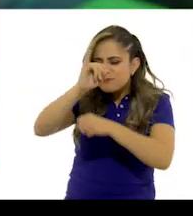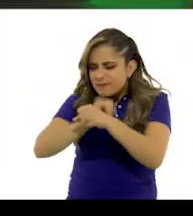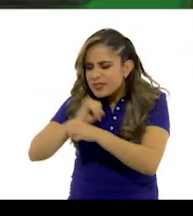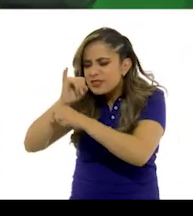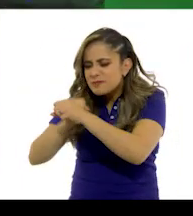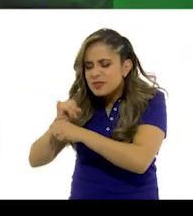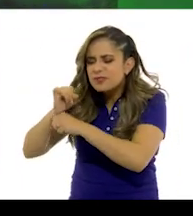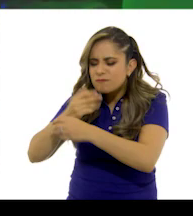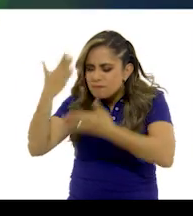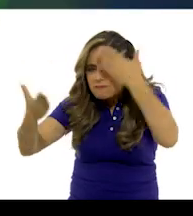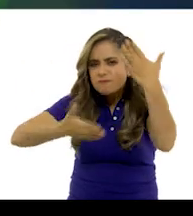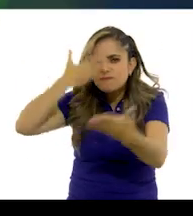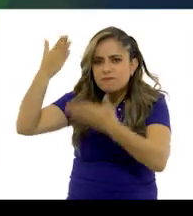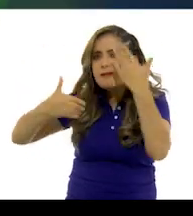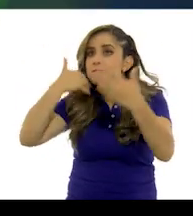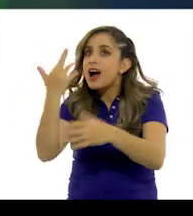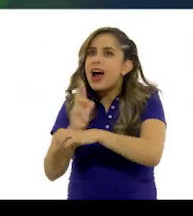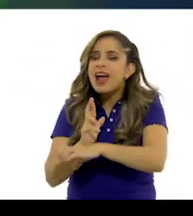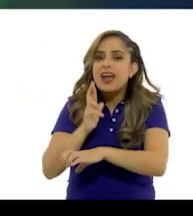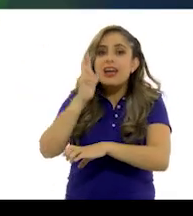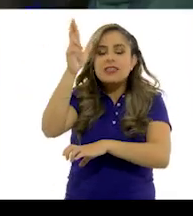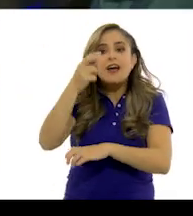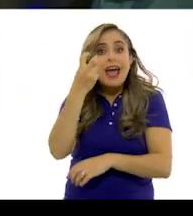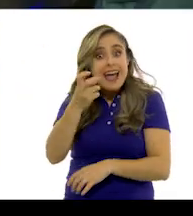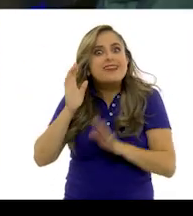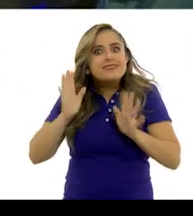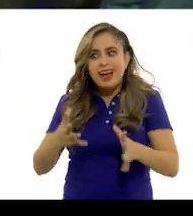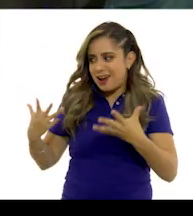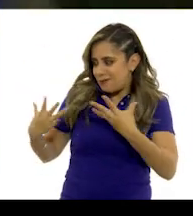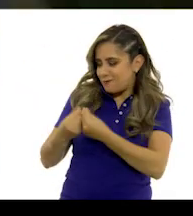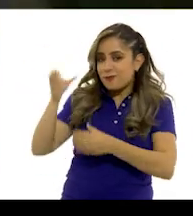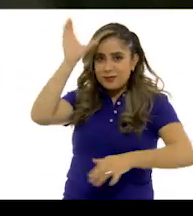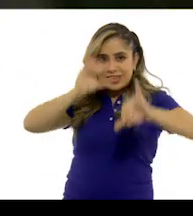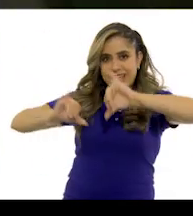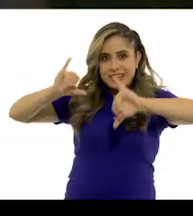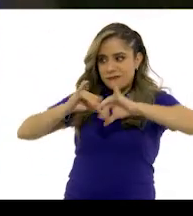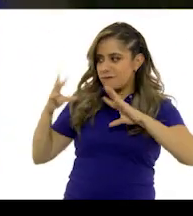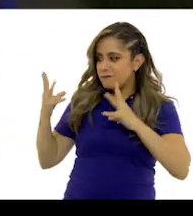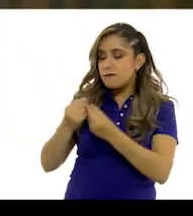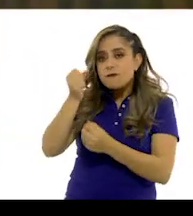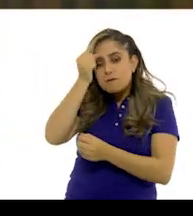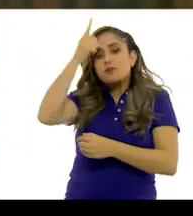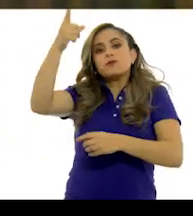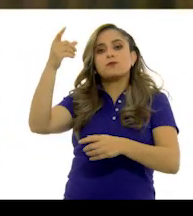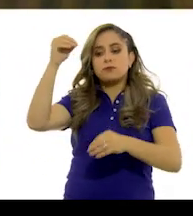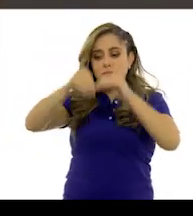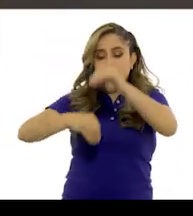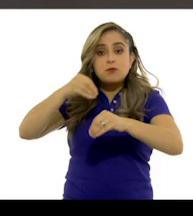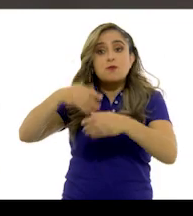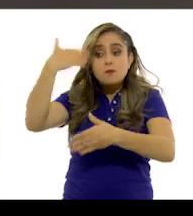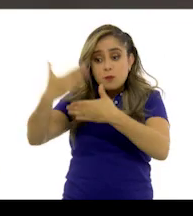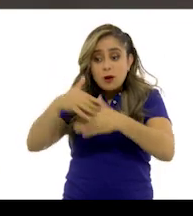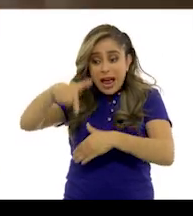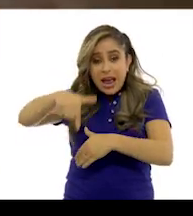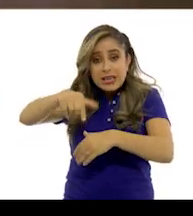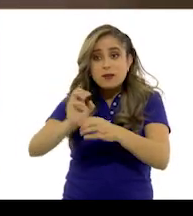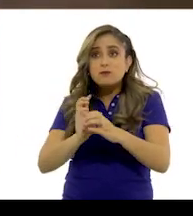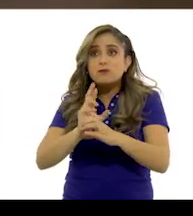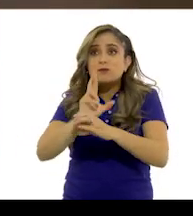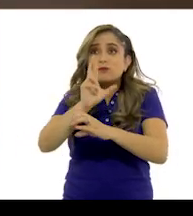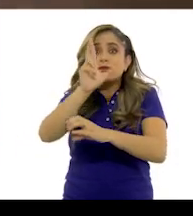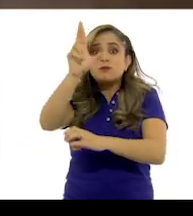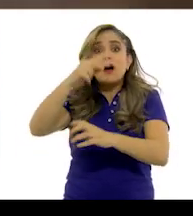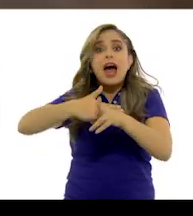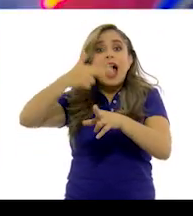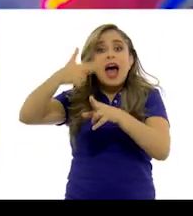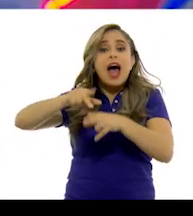algún día fuera al espacio, y lo logré. Así que junto con otros científicos creamos un sensor que viajará en las próximas misiones que llegarán hasta